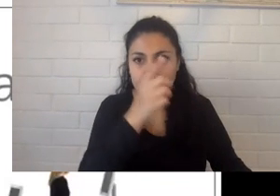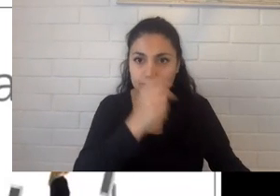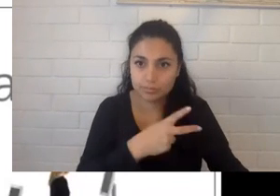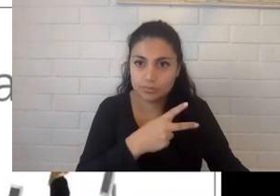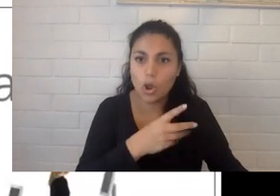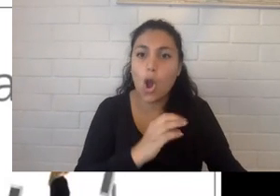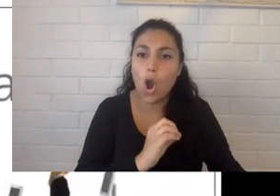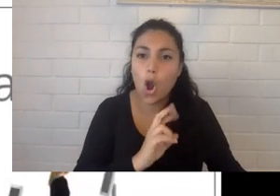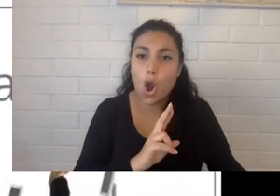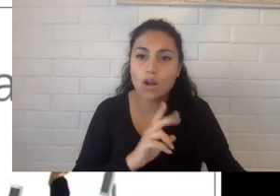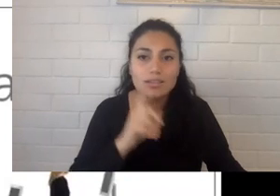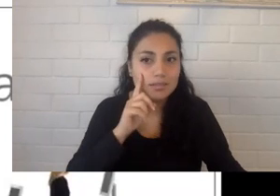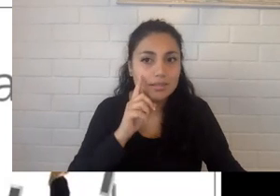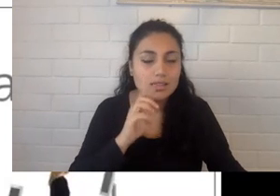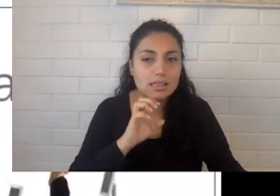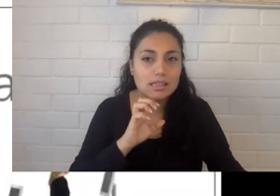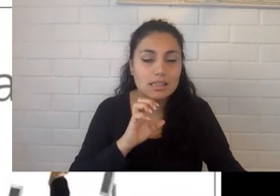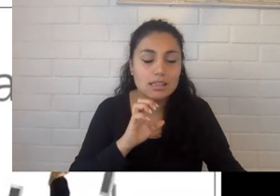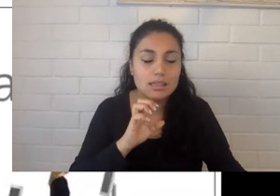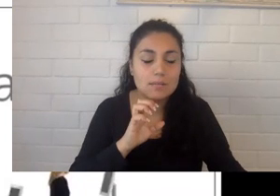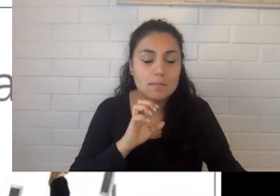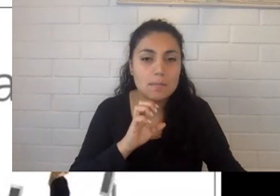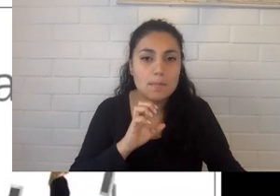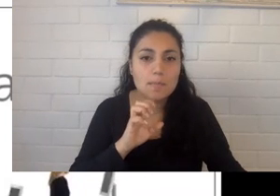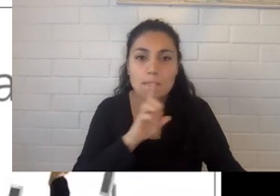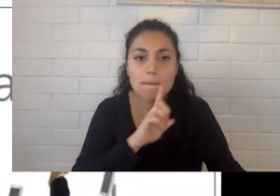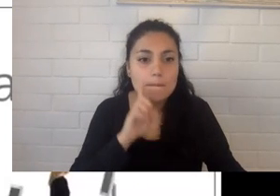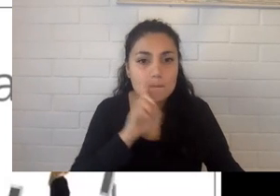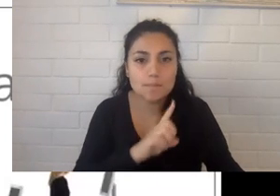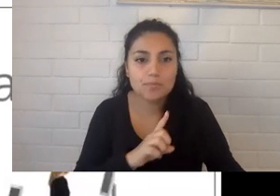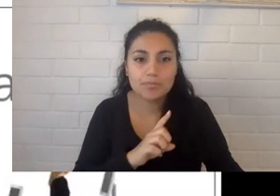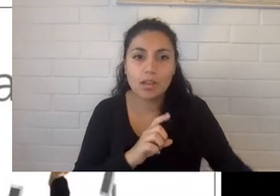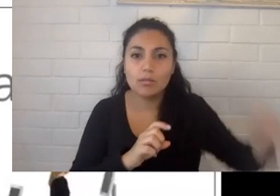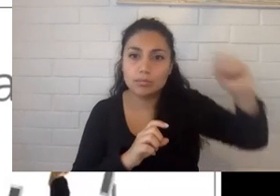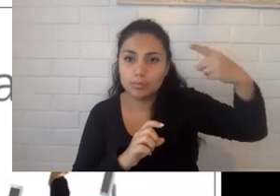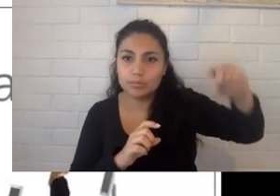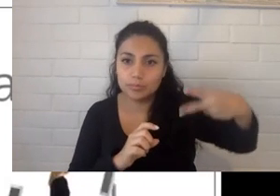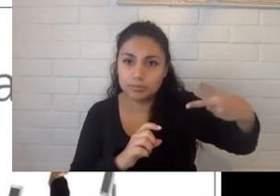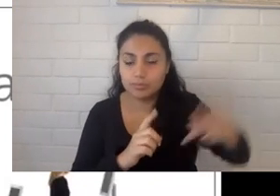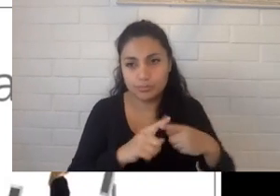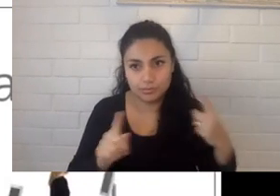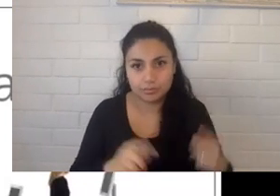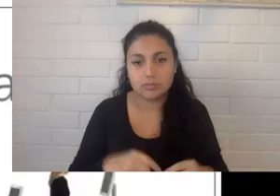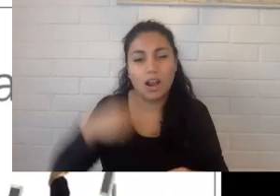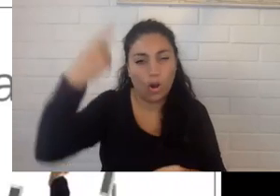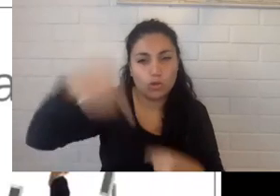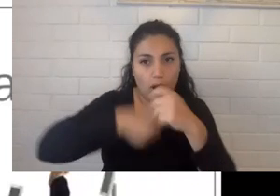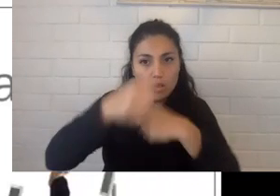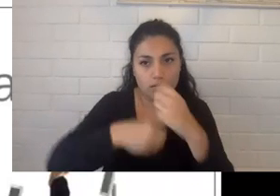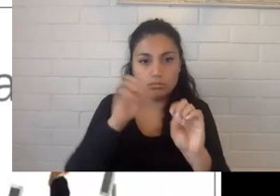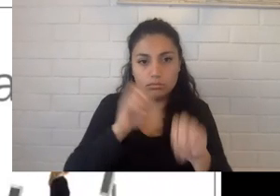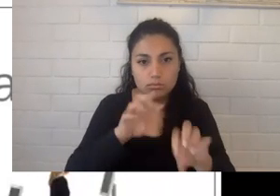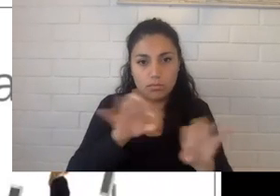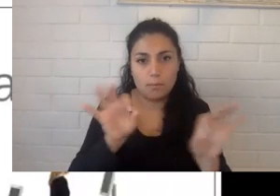vamos a ir viendo principalmente el próximo año, cuando tengamos la asignatura de órtesis, vemos acá la mecánica aplicada